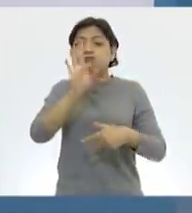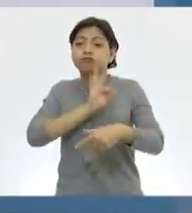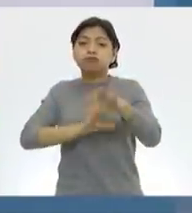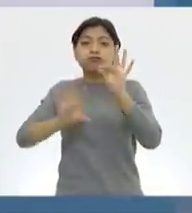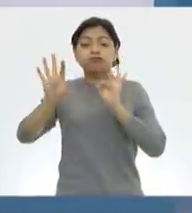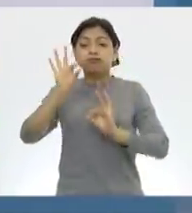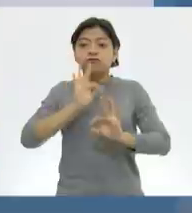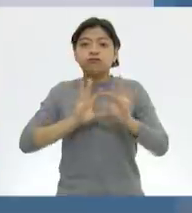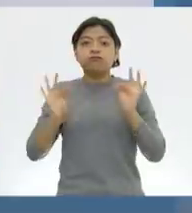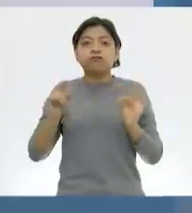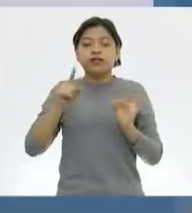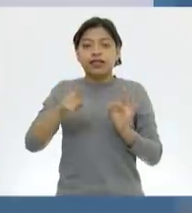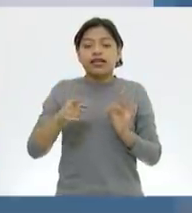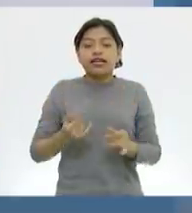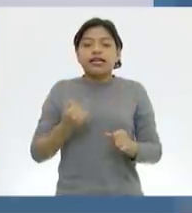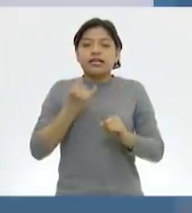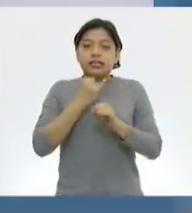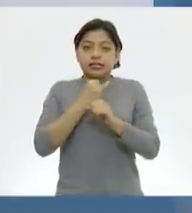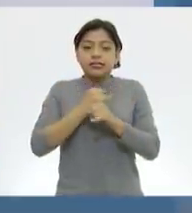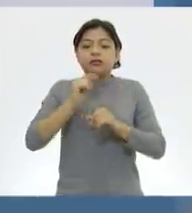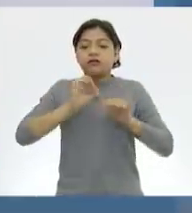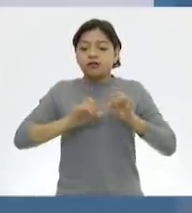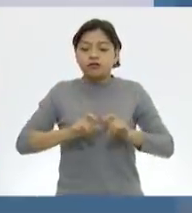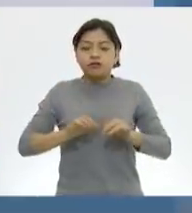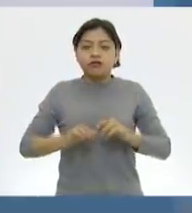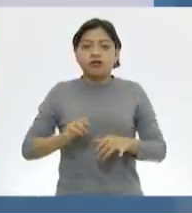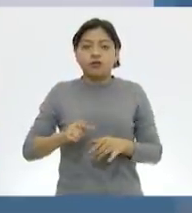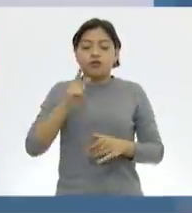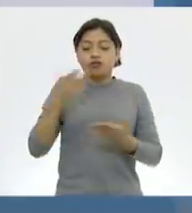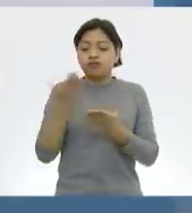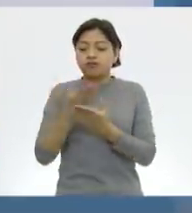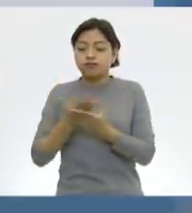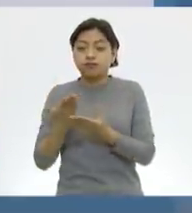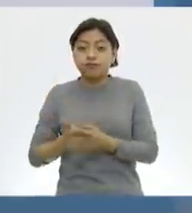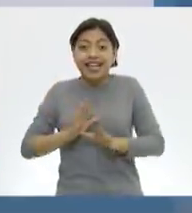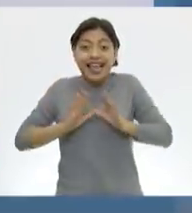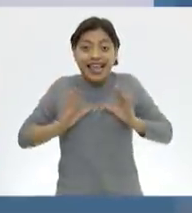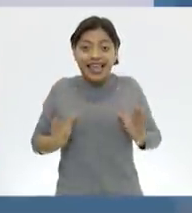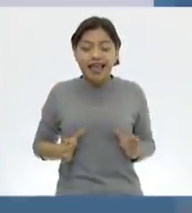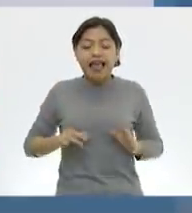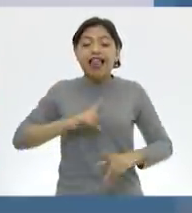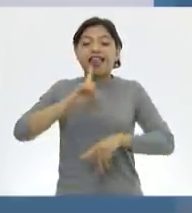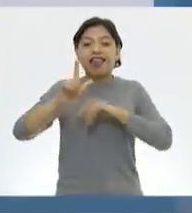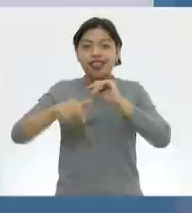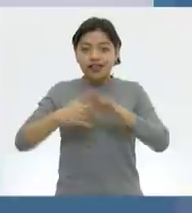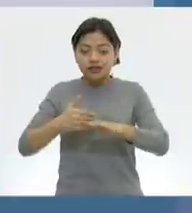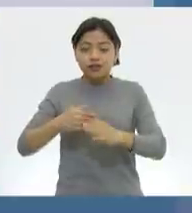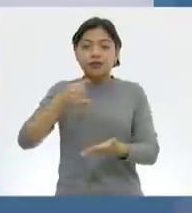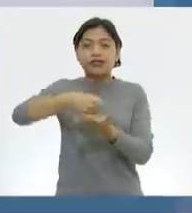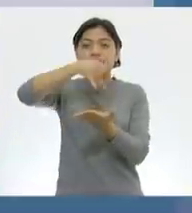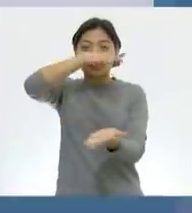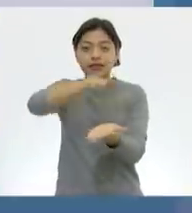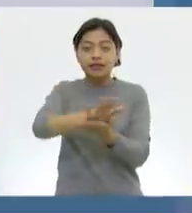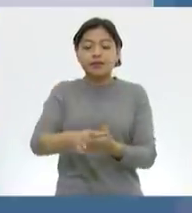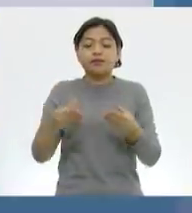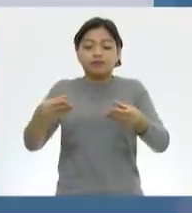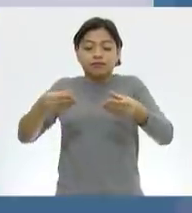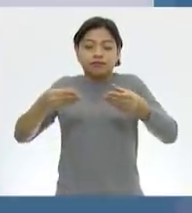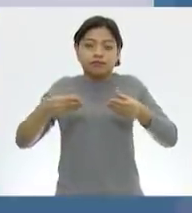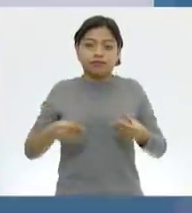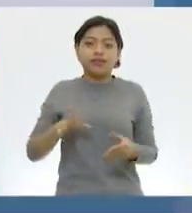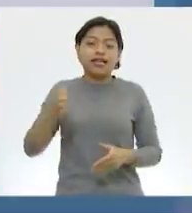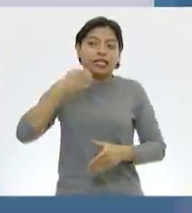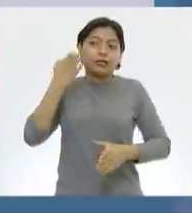compilación electrónica cuando hayan concluido la escritura de sus cuentos y una física cuando vuelvan a las aulas.